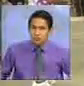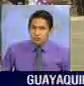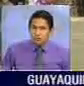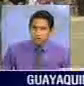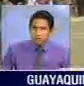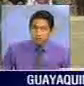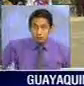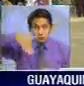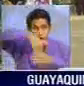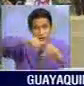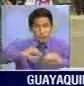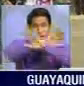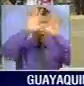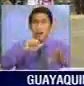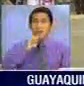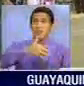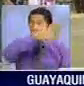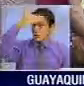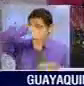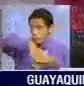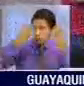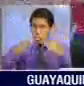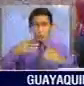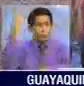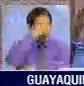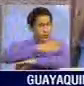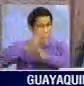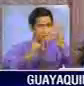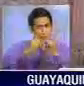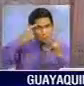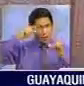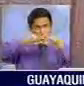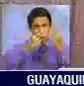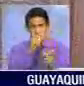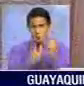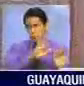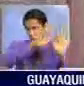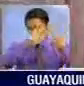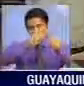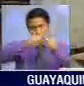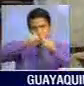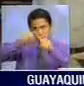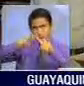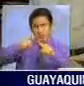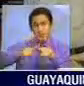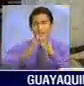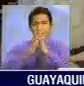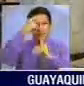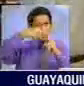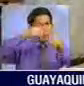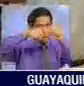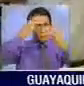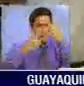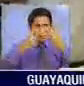Es una mañana con poco sol en Guayaquil, un día perfecto para que un grupo de turistas recorra los templos de la ciudad, guiados